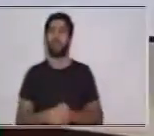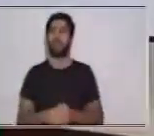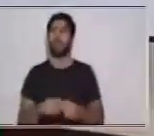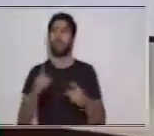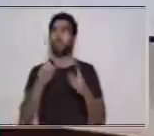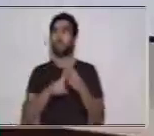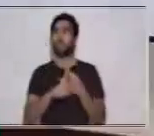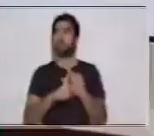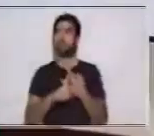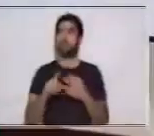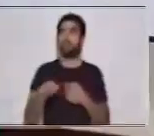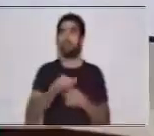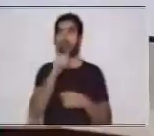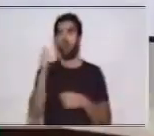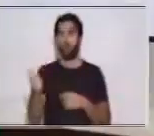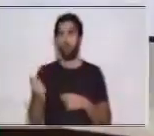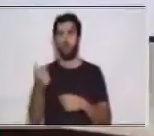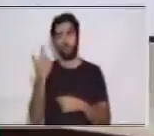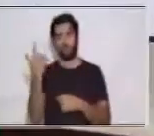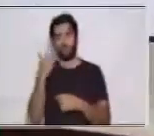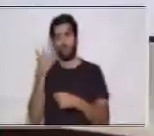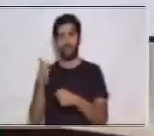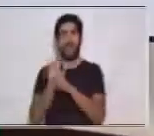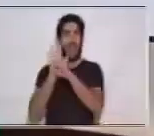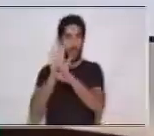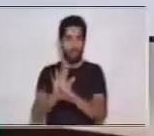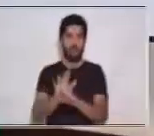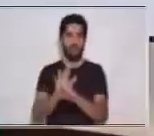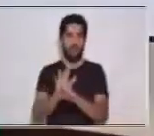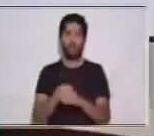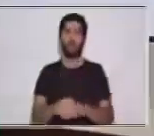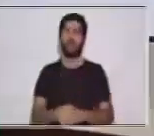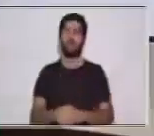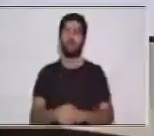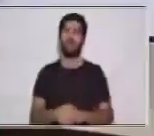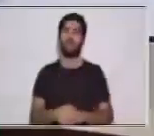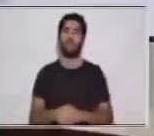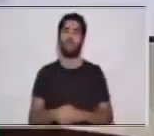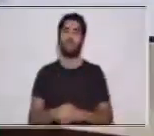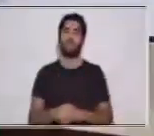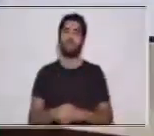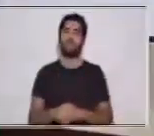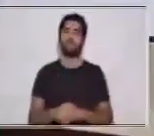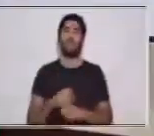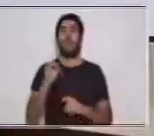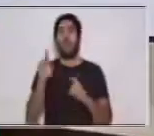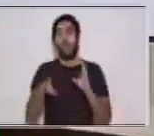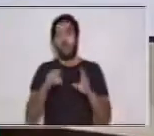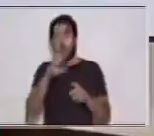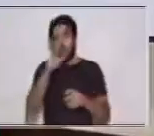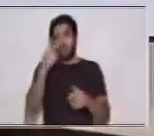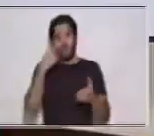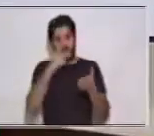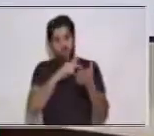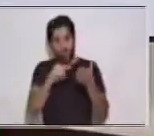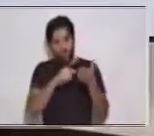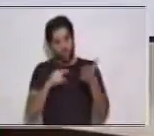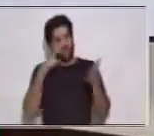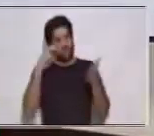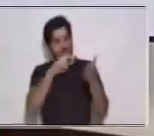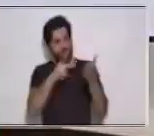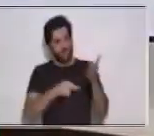Están los conectores de ejemplificación, en algunos textos los vas a encontrar como conectores